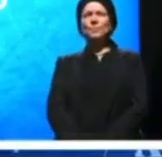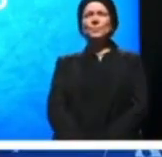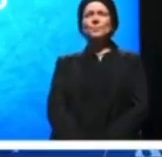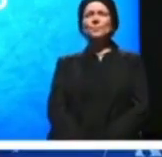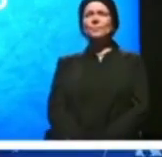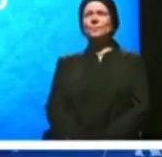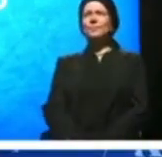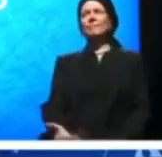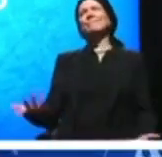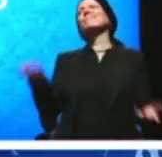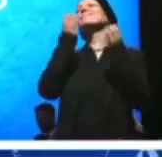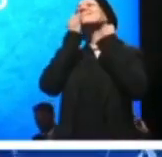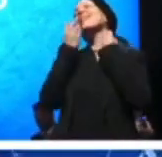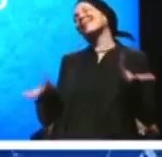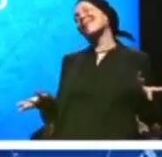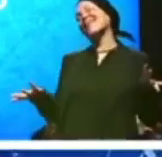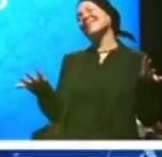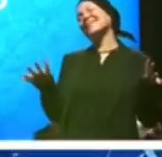¿Qué tal?